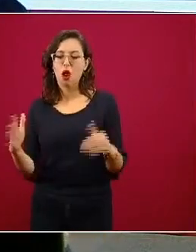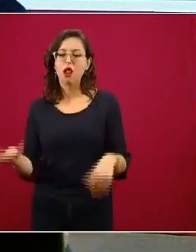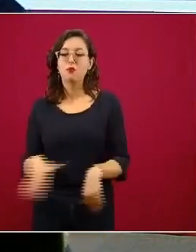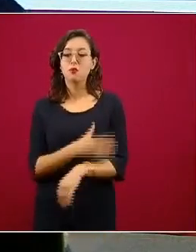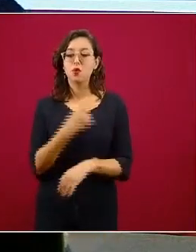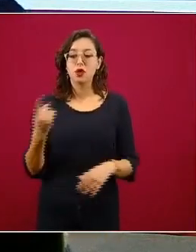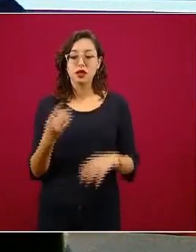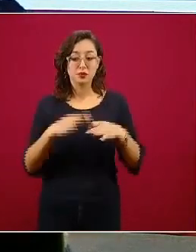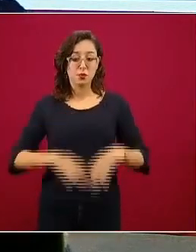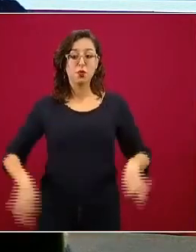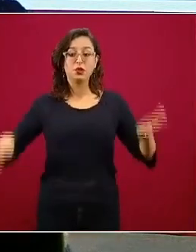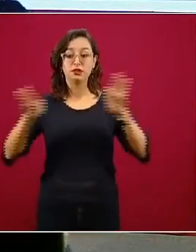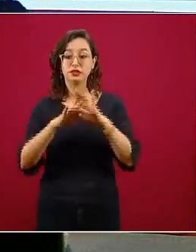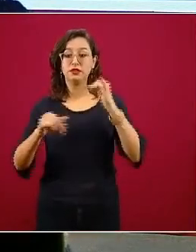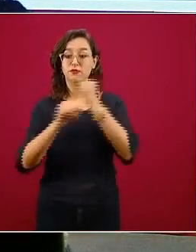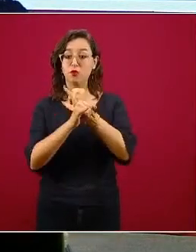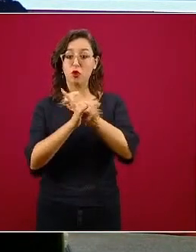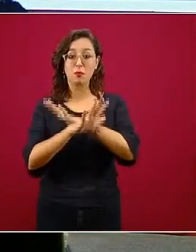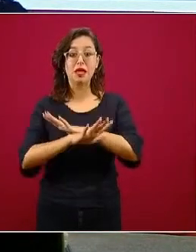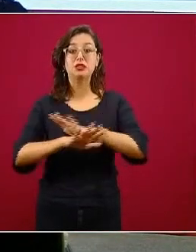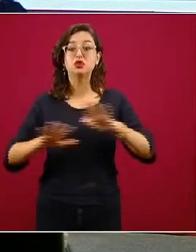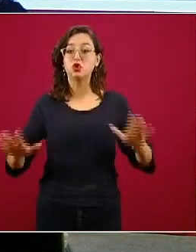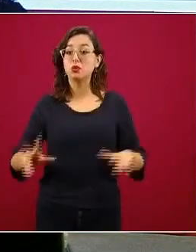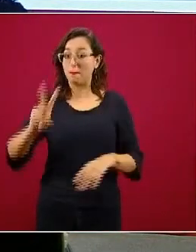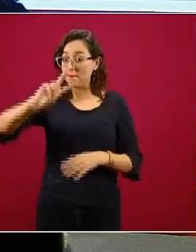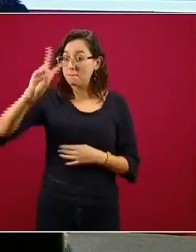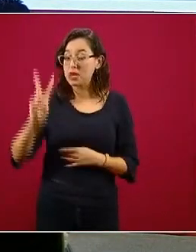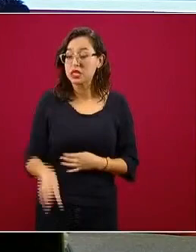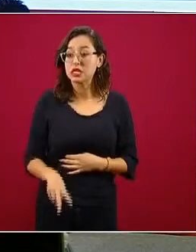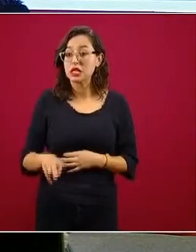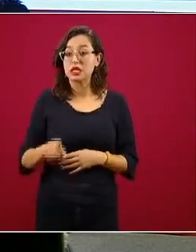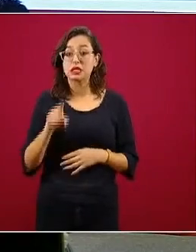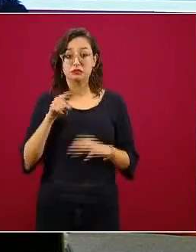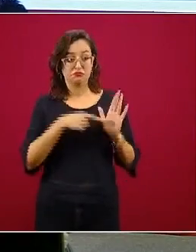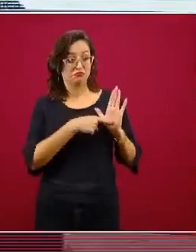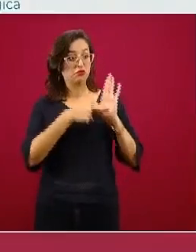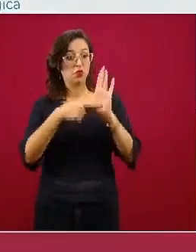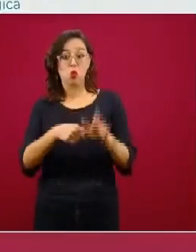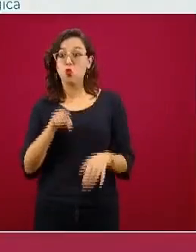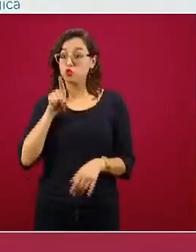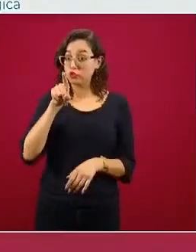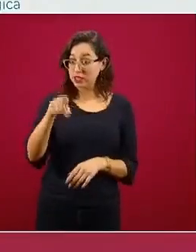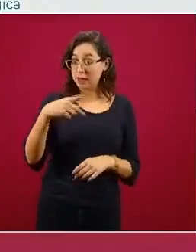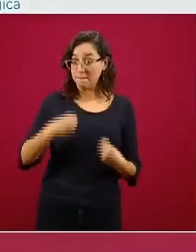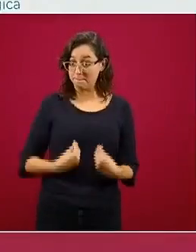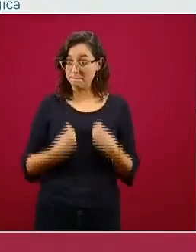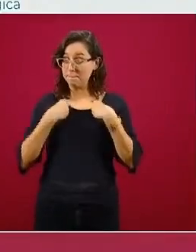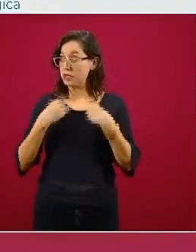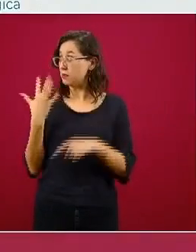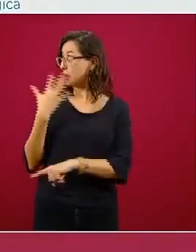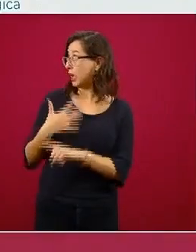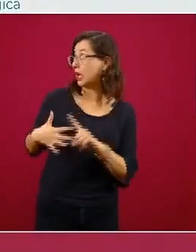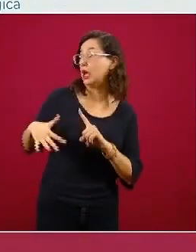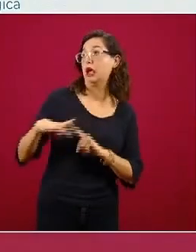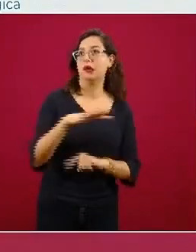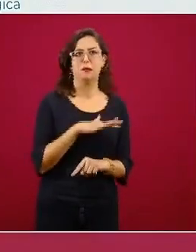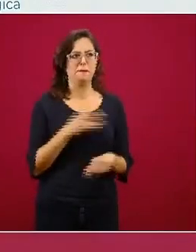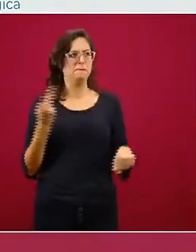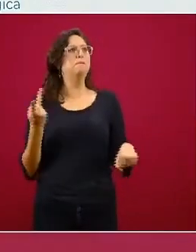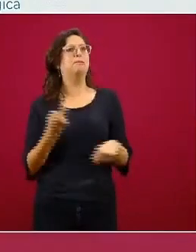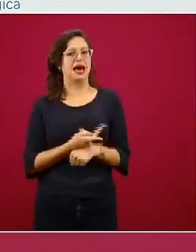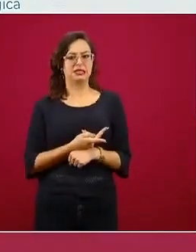diálogo técnico para que la población, para que usted, que vive en un lugar en particular, sepa lo que está ocurriendo en su